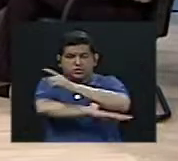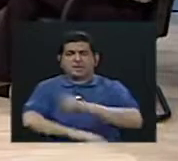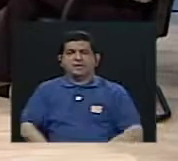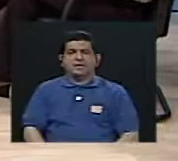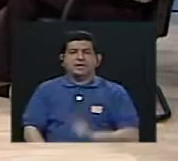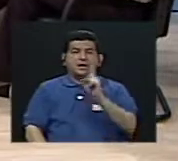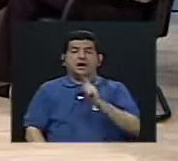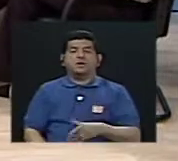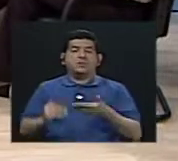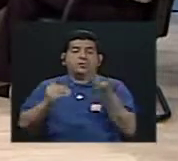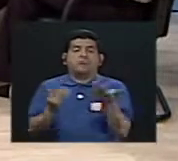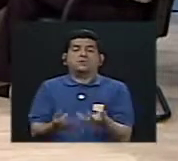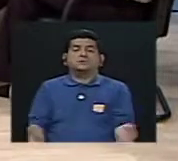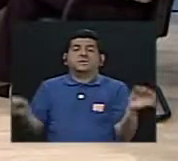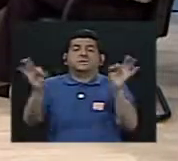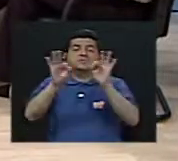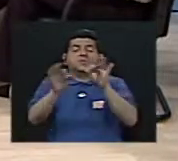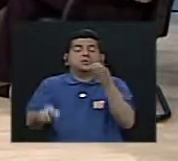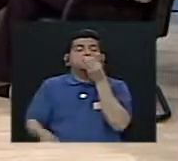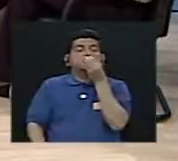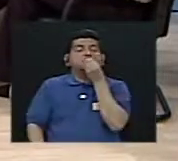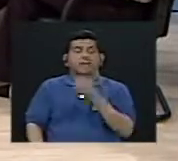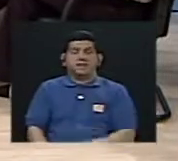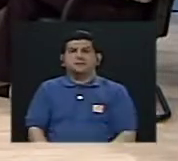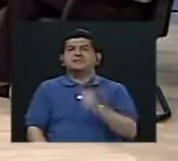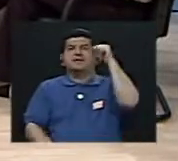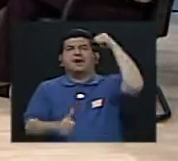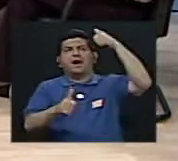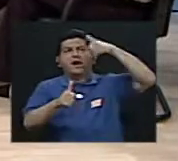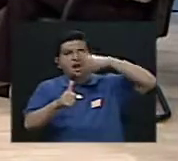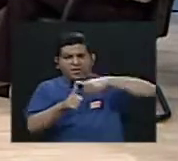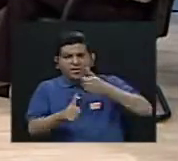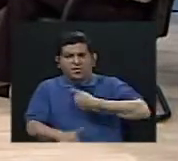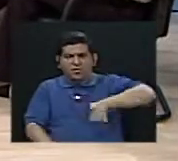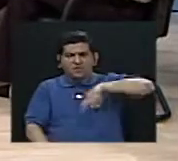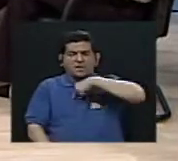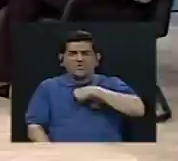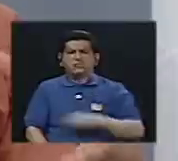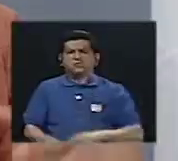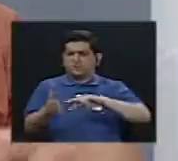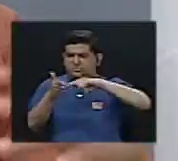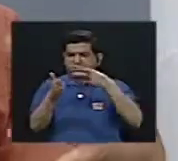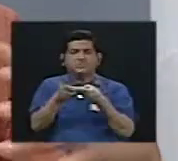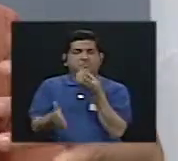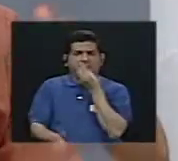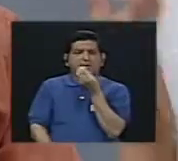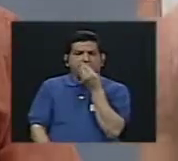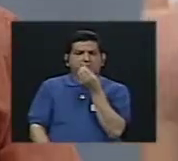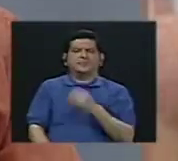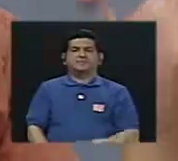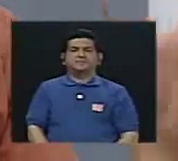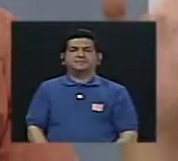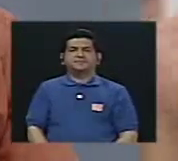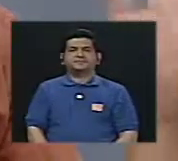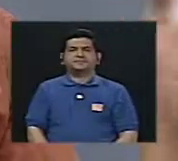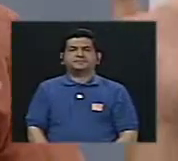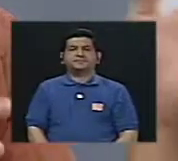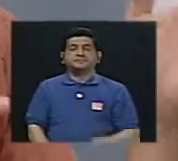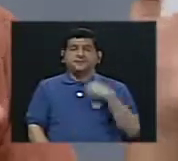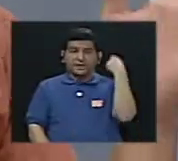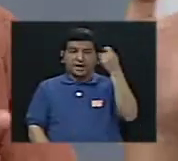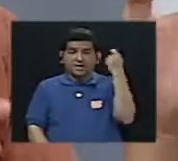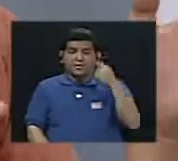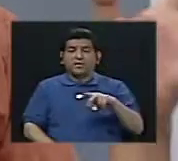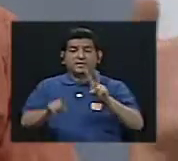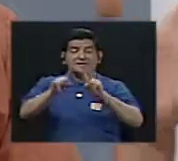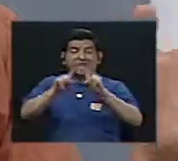Un elemento particular con esa alimentación que nos recuerda mucho eso de que somos lo que comemos. Claro. En Guanacaste, en